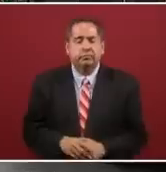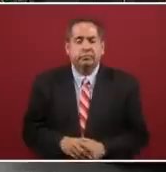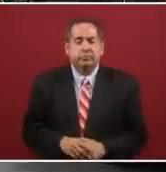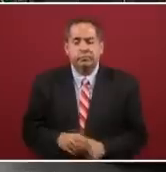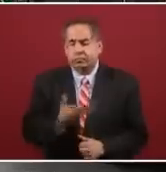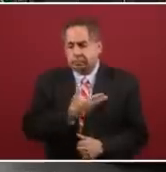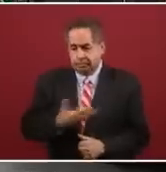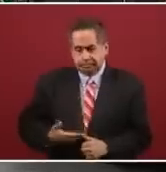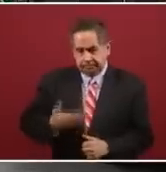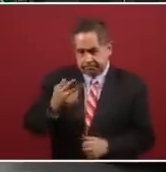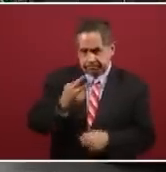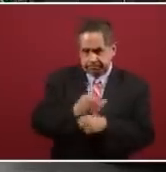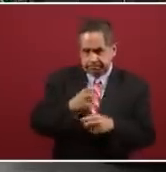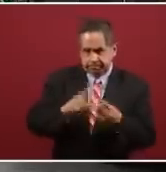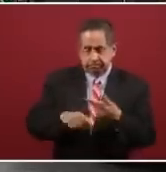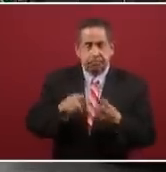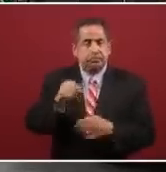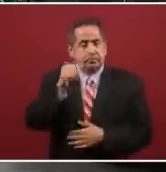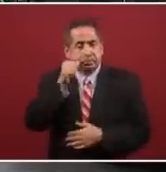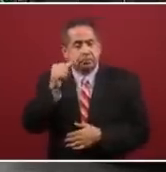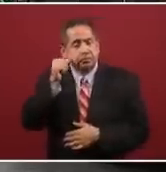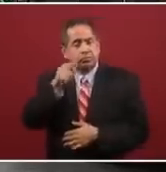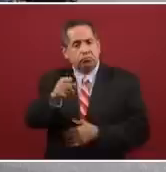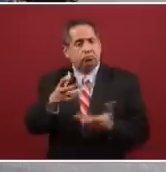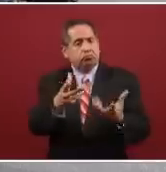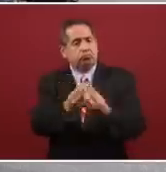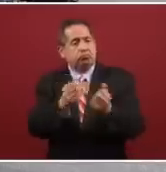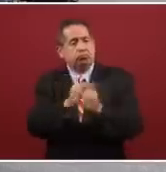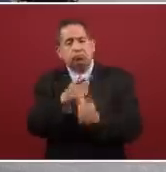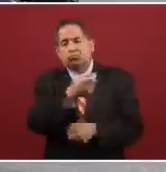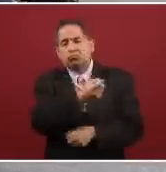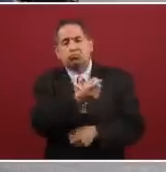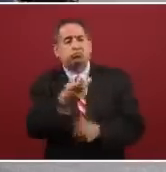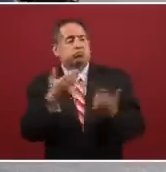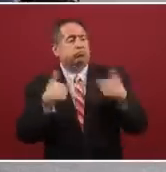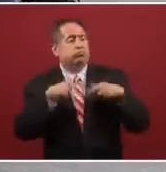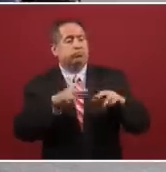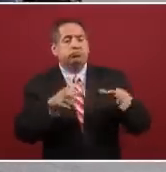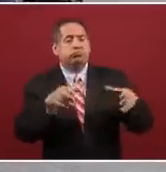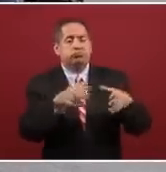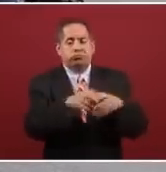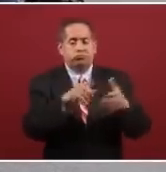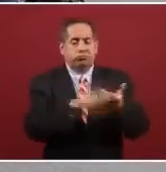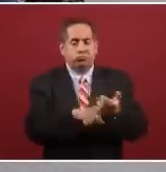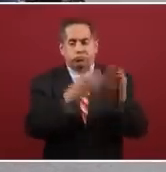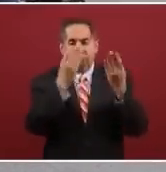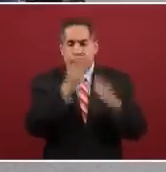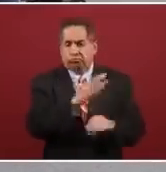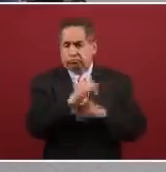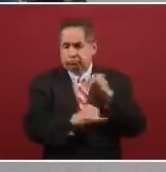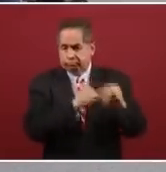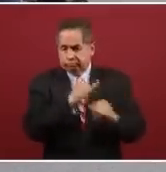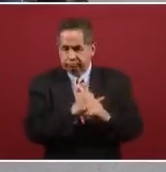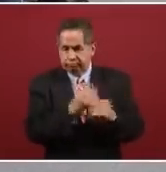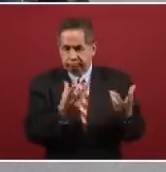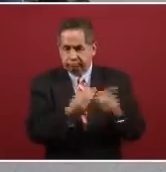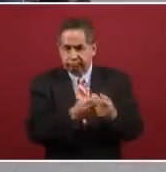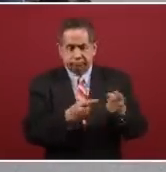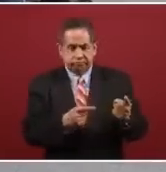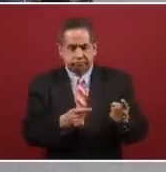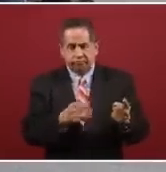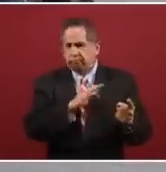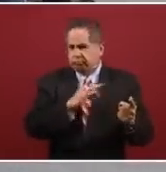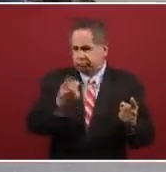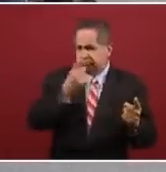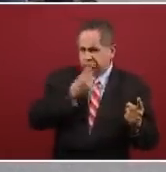segunda pregunta. Ayer se reunió usted con representantes de la banca internacional. Quisiera si nos pudiera